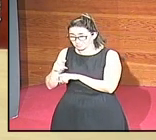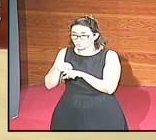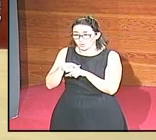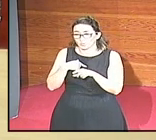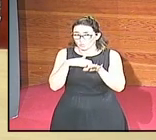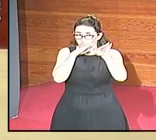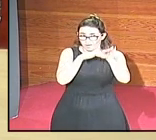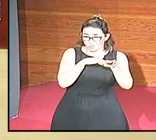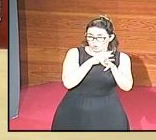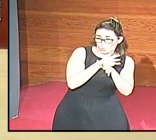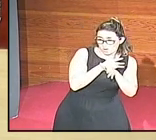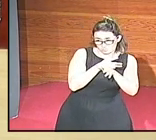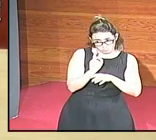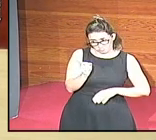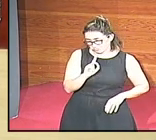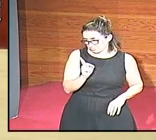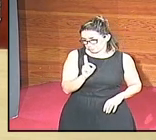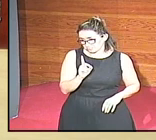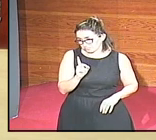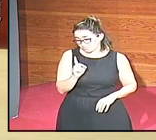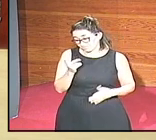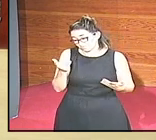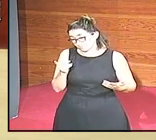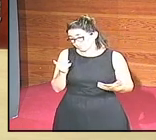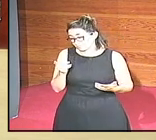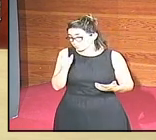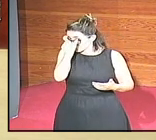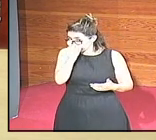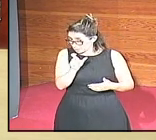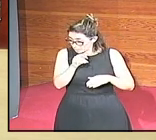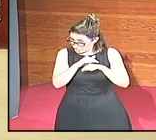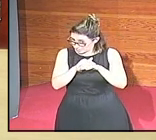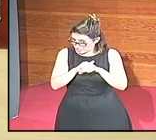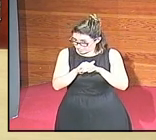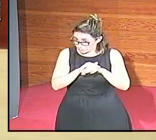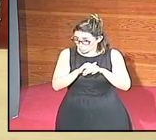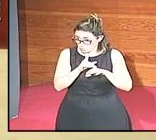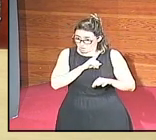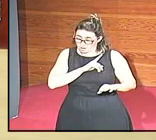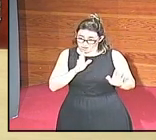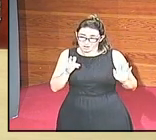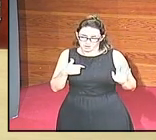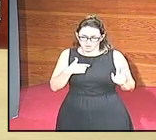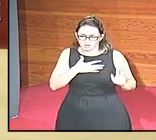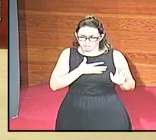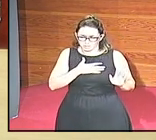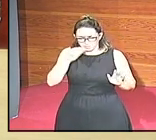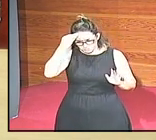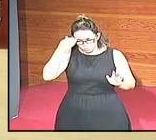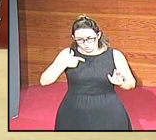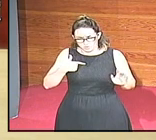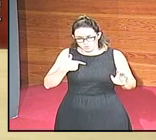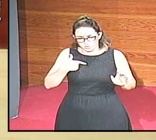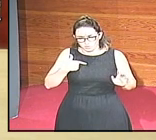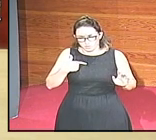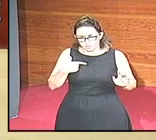Entonces... Y si usted me disculpa, yo tengo creo, la legitimidad de haberme